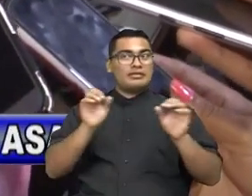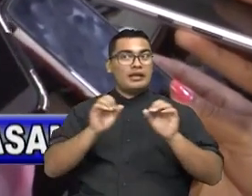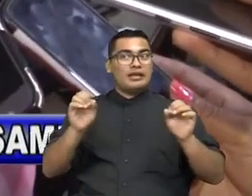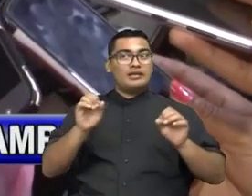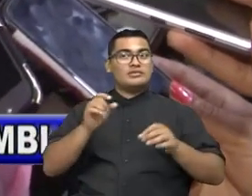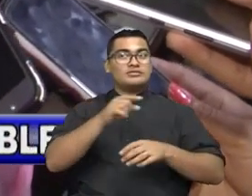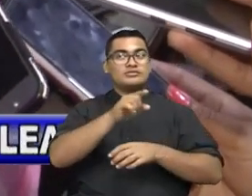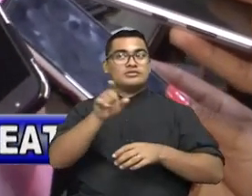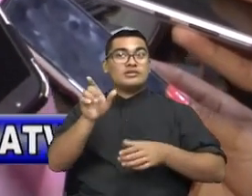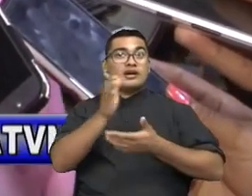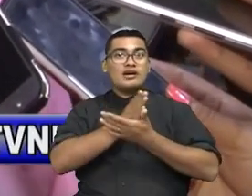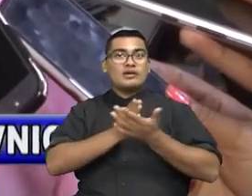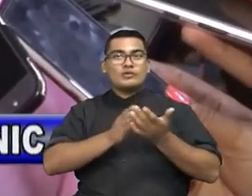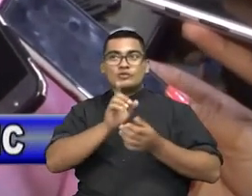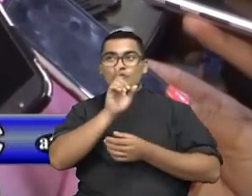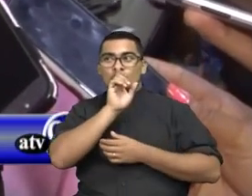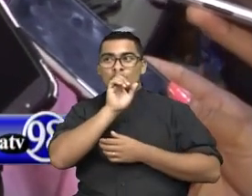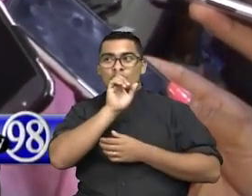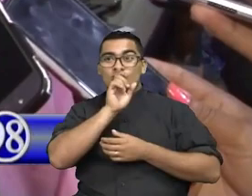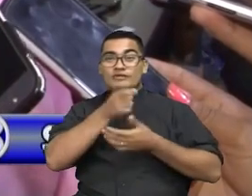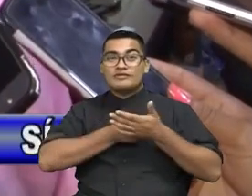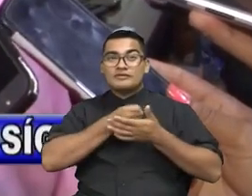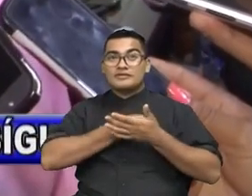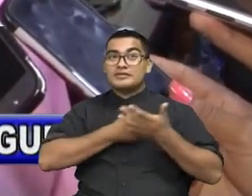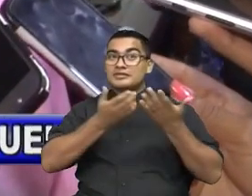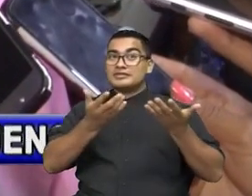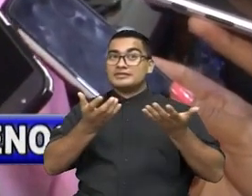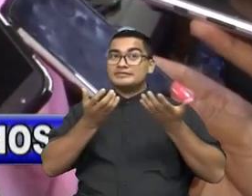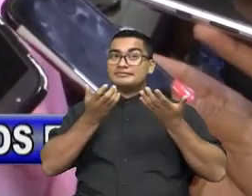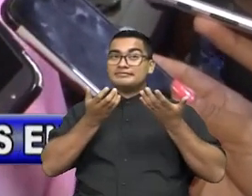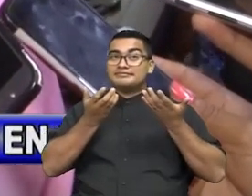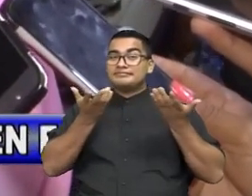eso? ¿No será que lo que están defendiendo es eso?